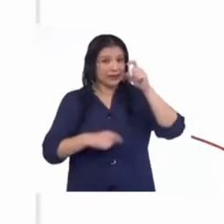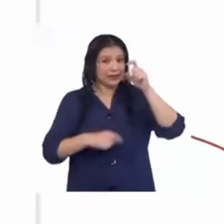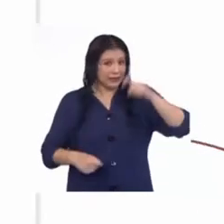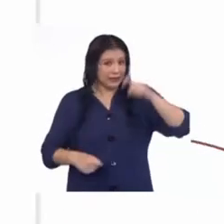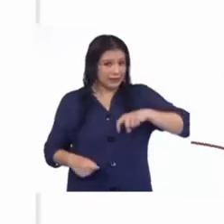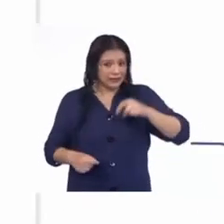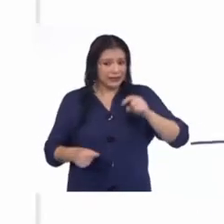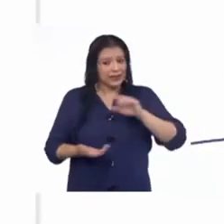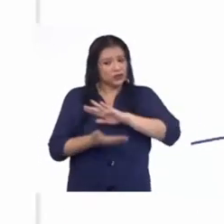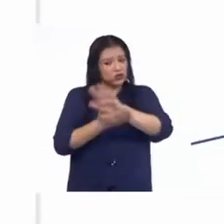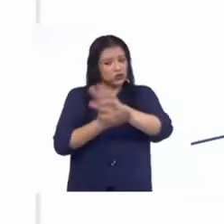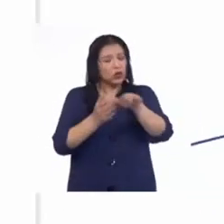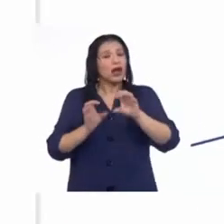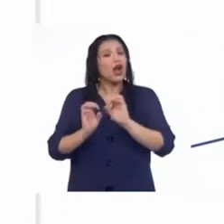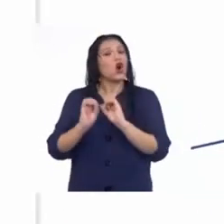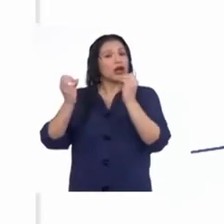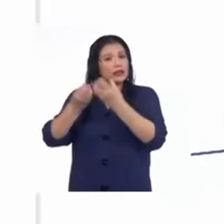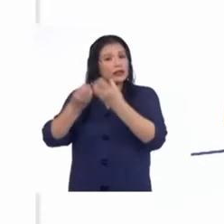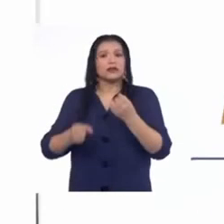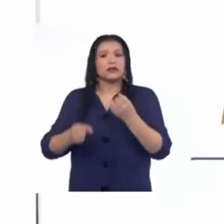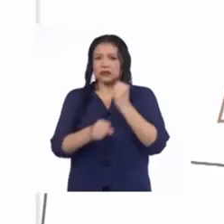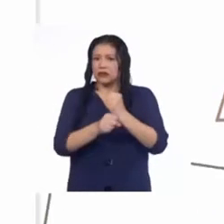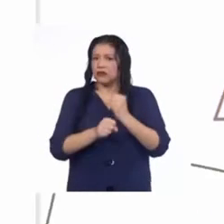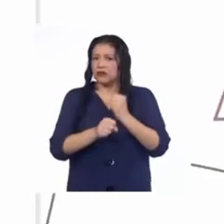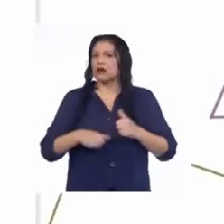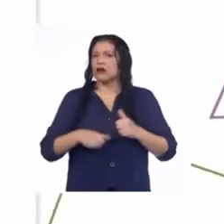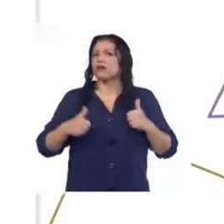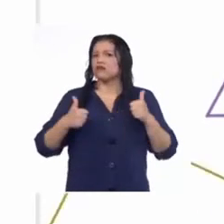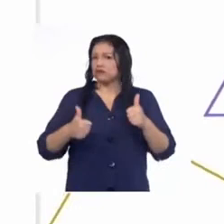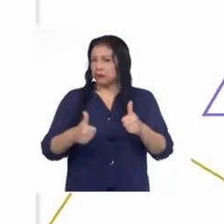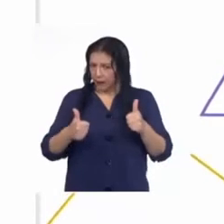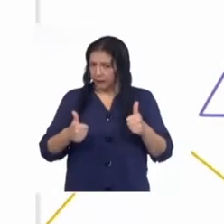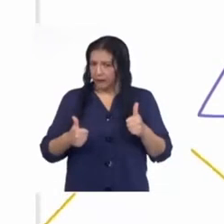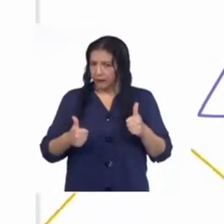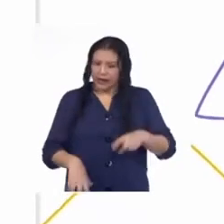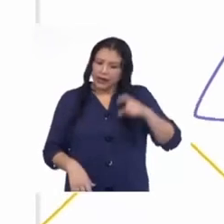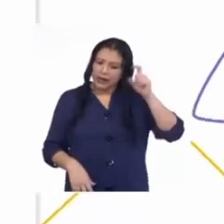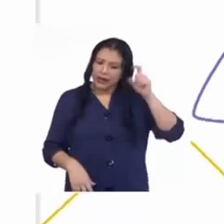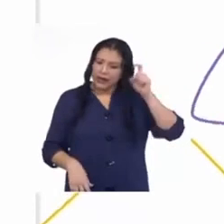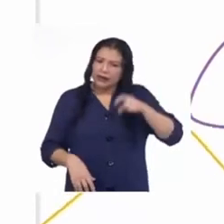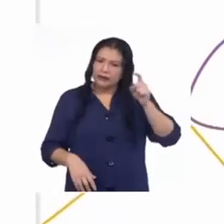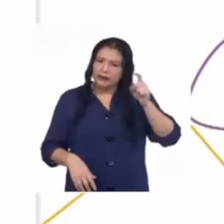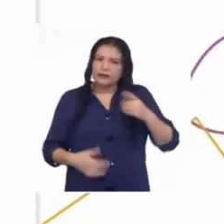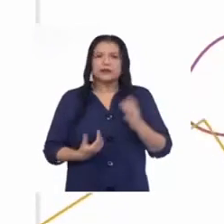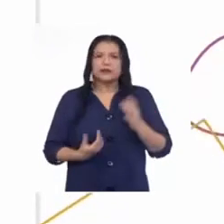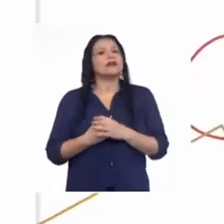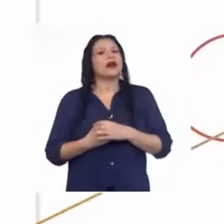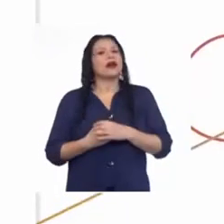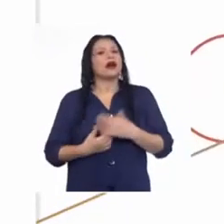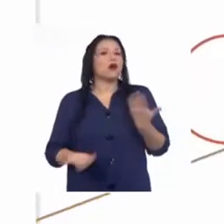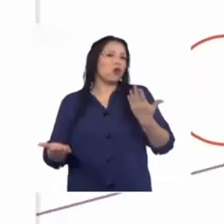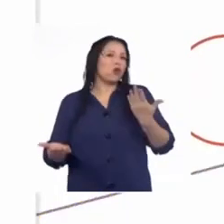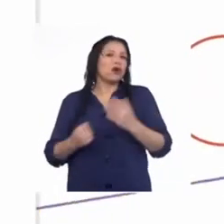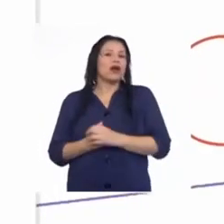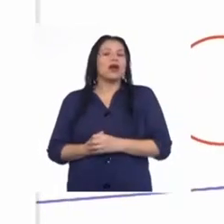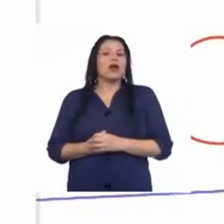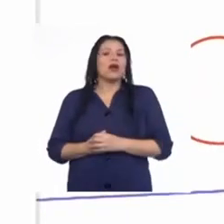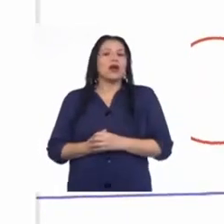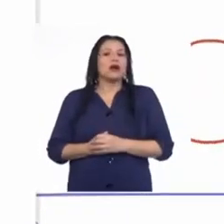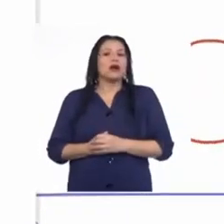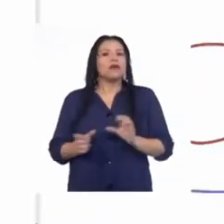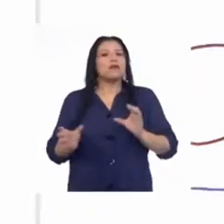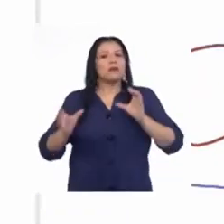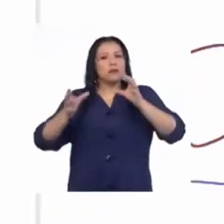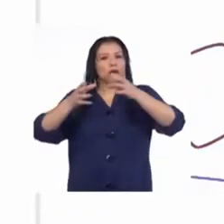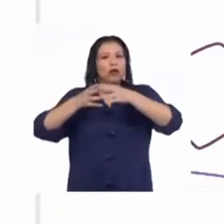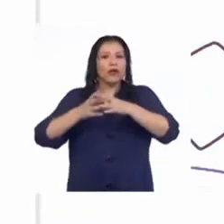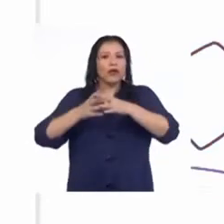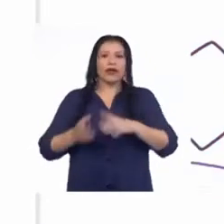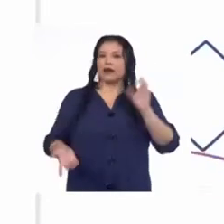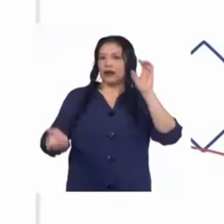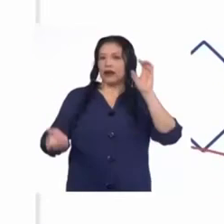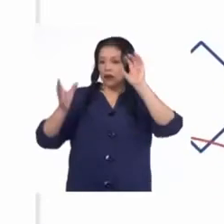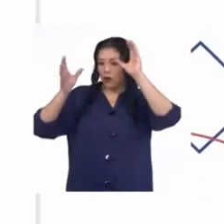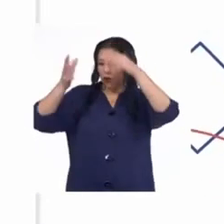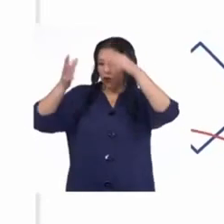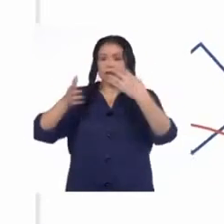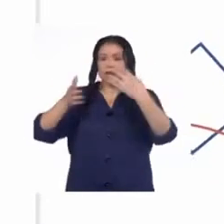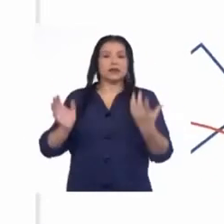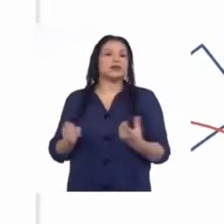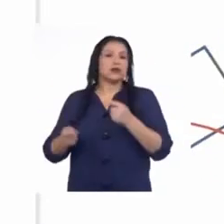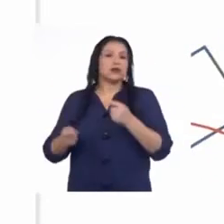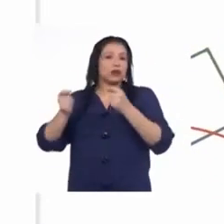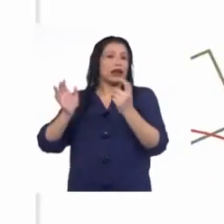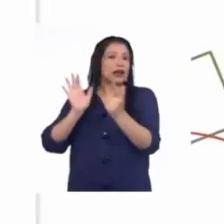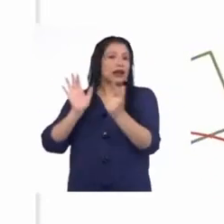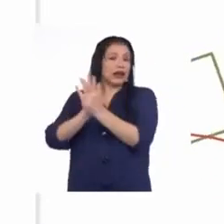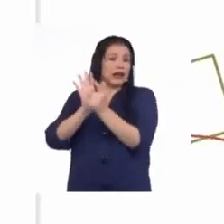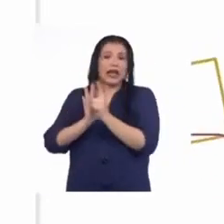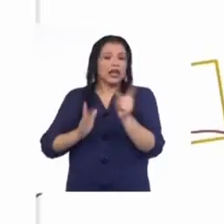sus instituciones funcionen correctamente. Requiere un poder legislativo que represente al pueblo y que no esté controlado por el